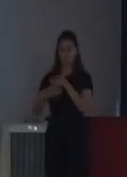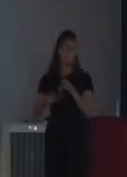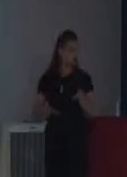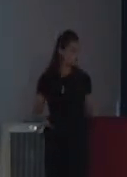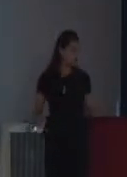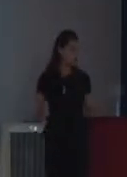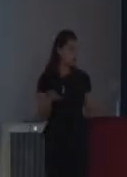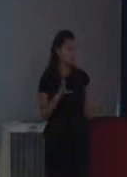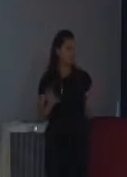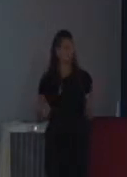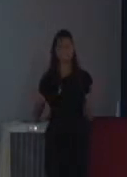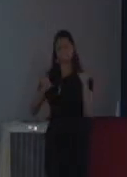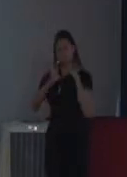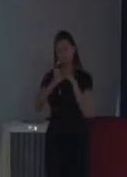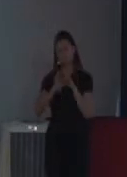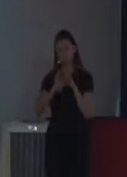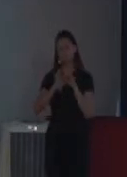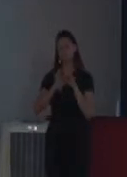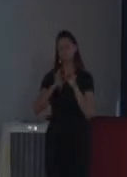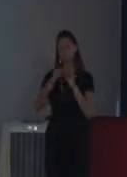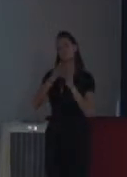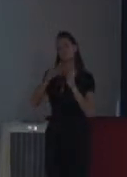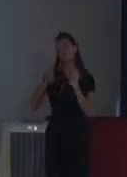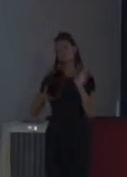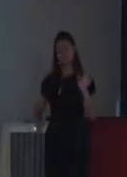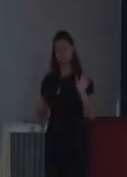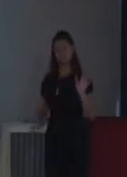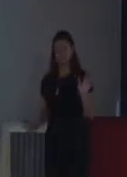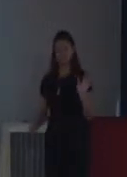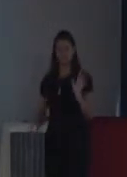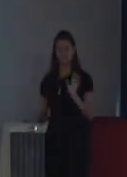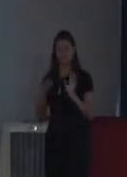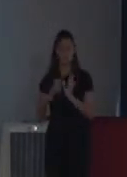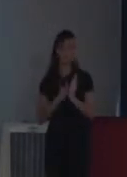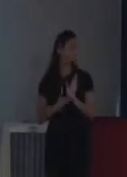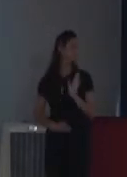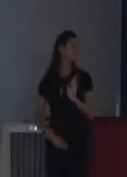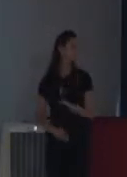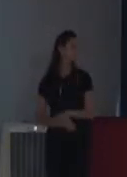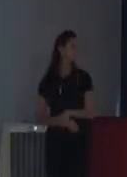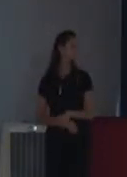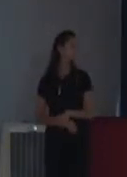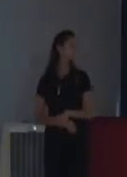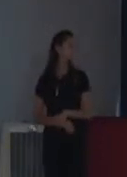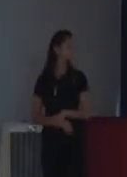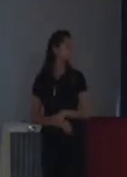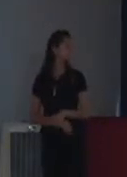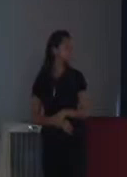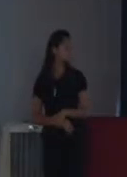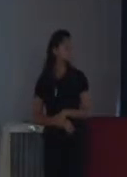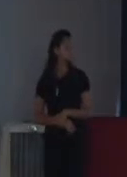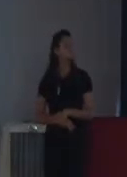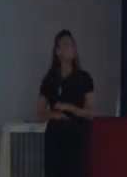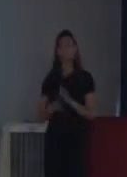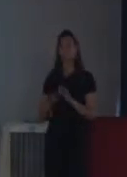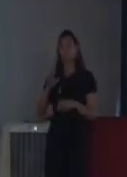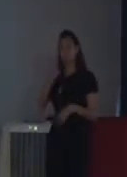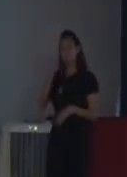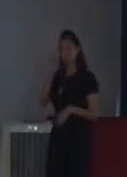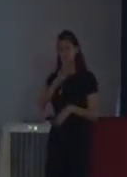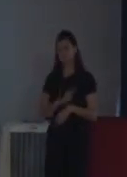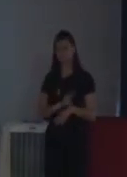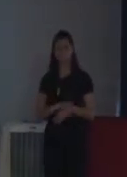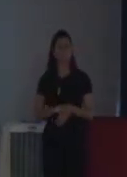el bloque de constitucionalidad. Viendo de esta manera entonces, esa